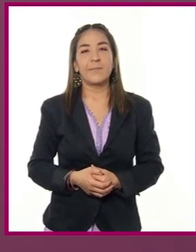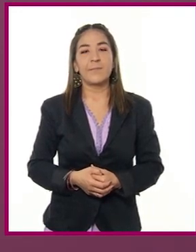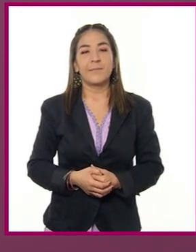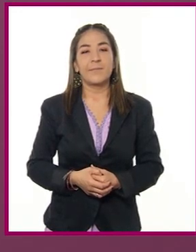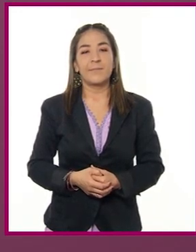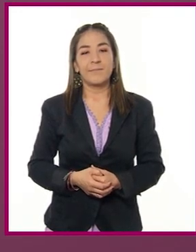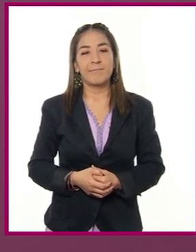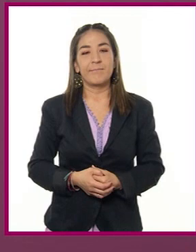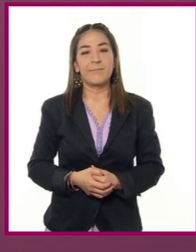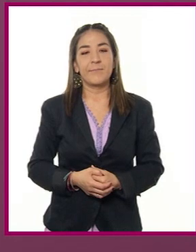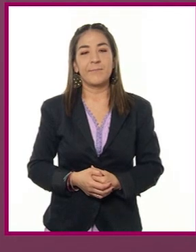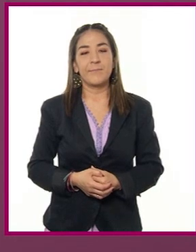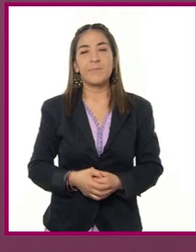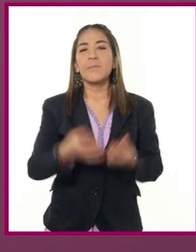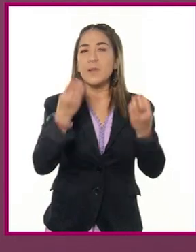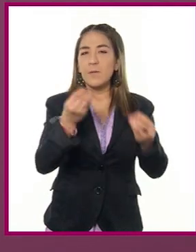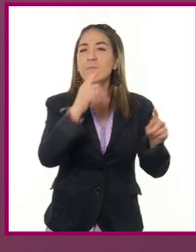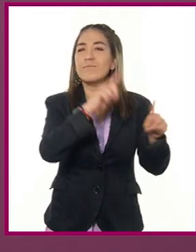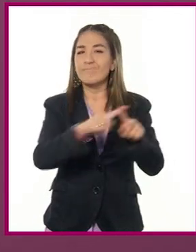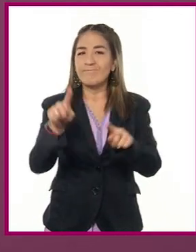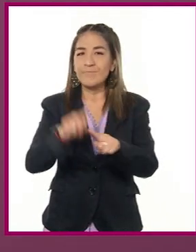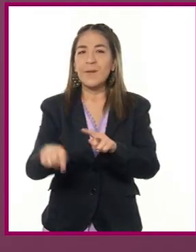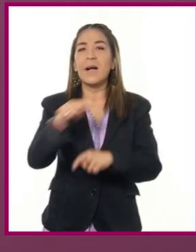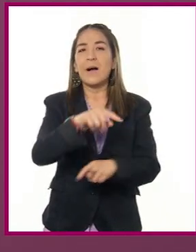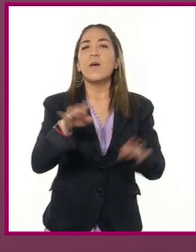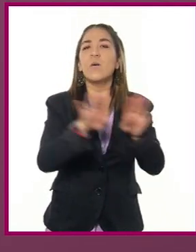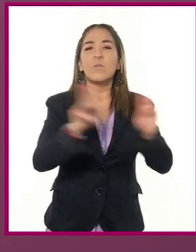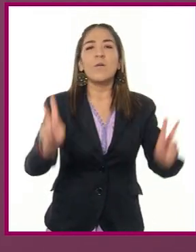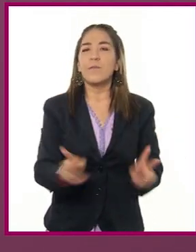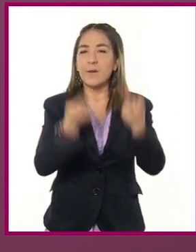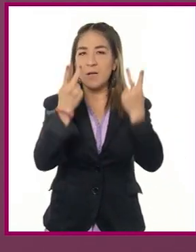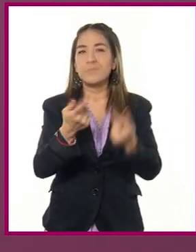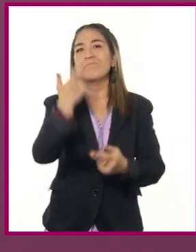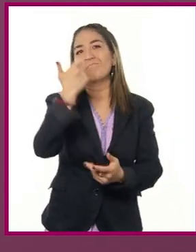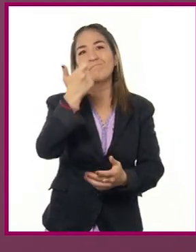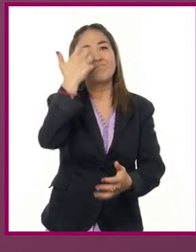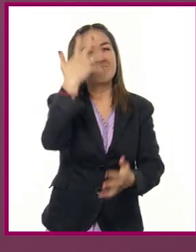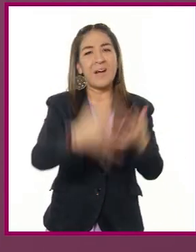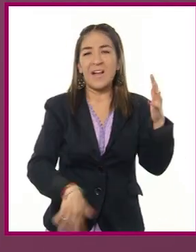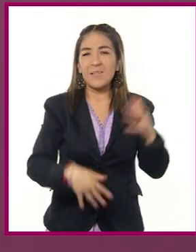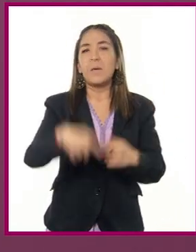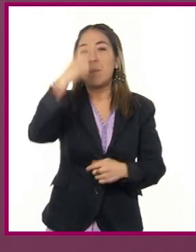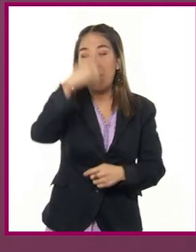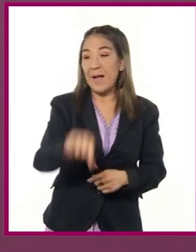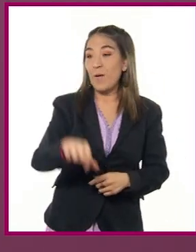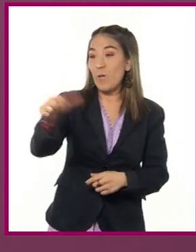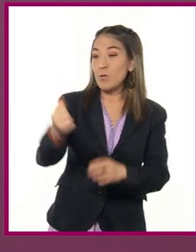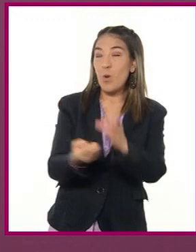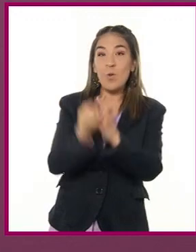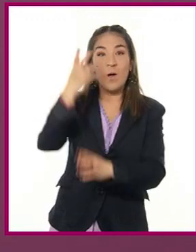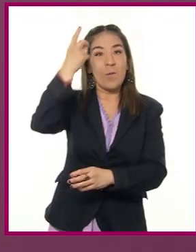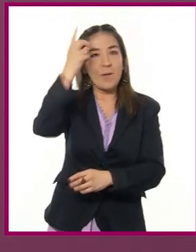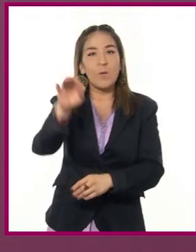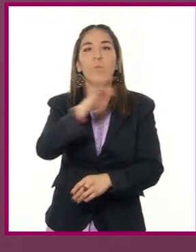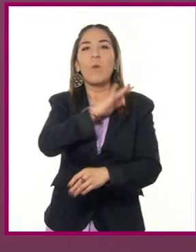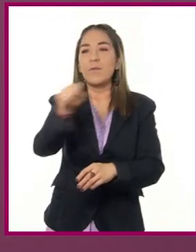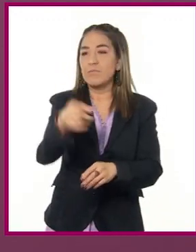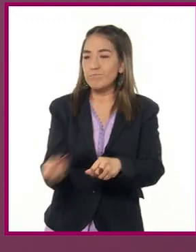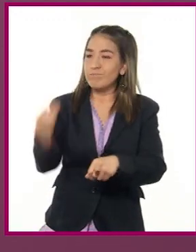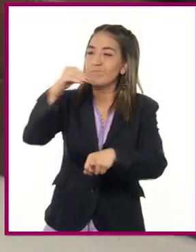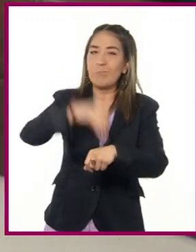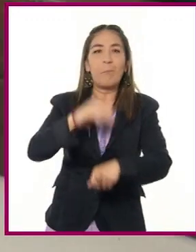de agua. Muchas de ellas se vendieron a precios bajos para que los nuevos dueños pudieran mejorar la